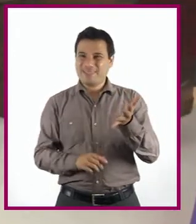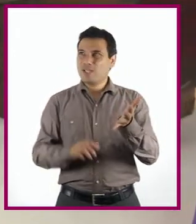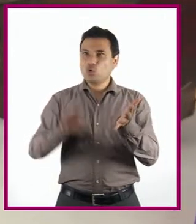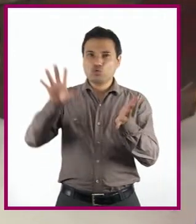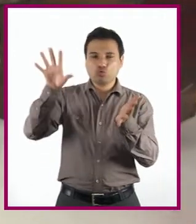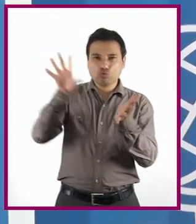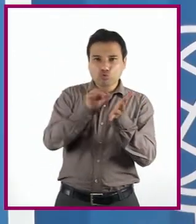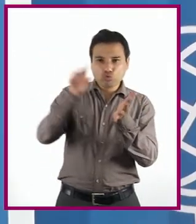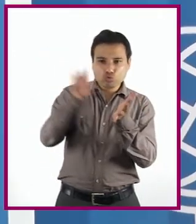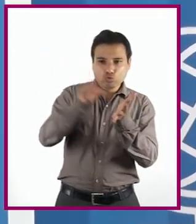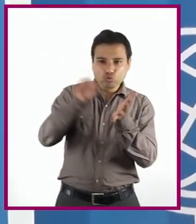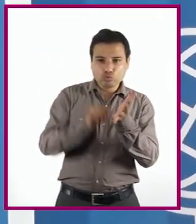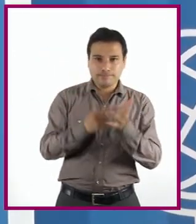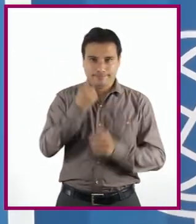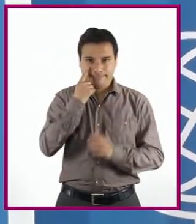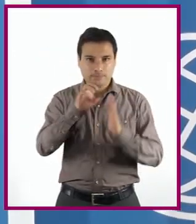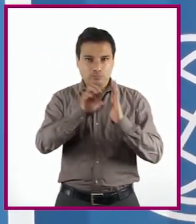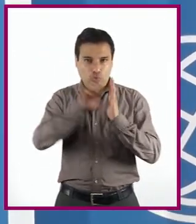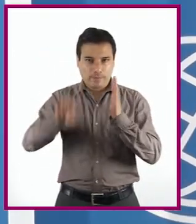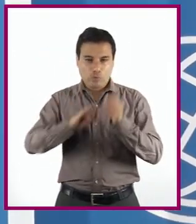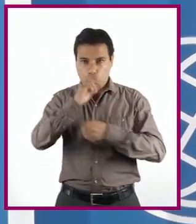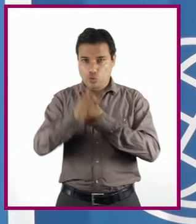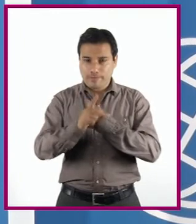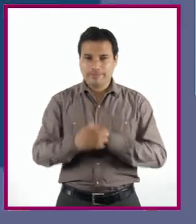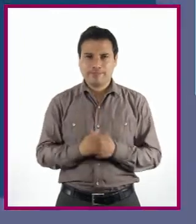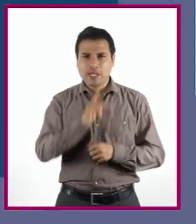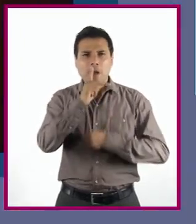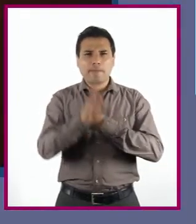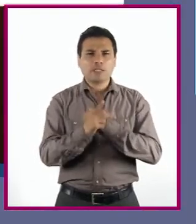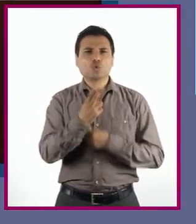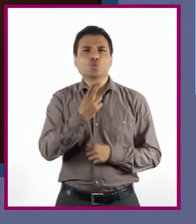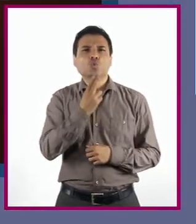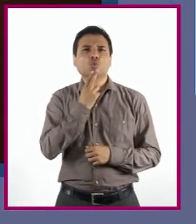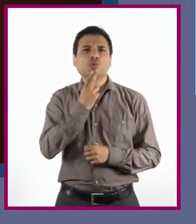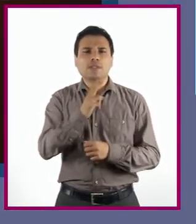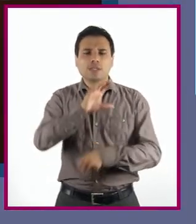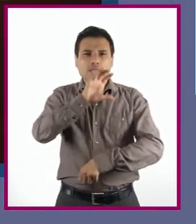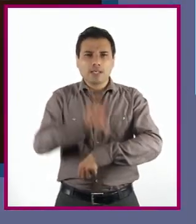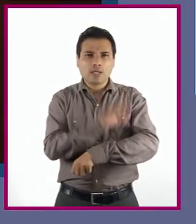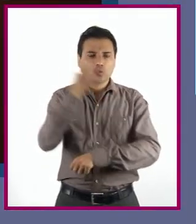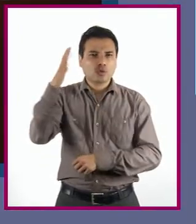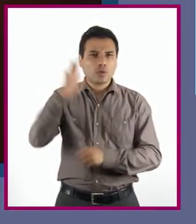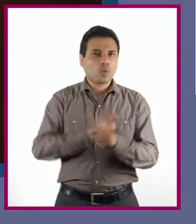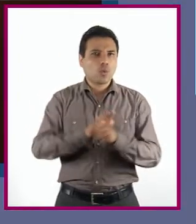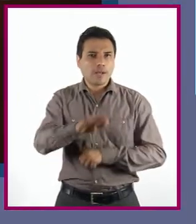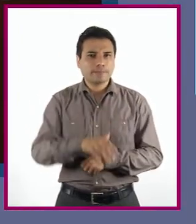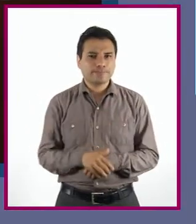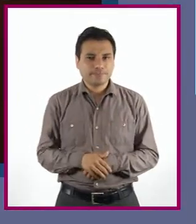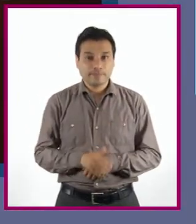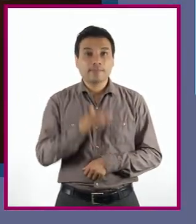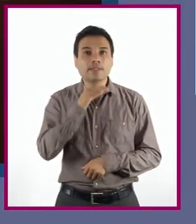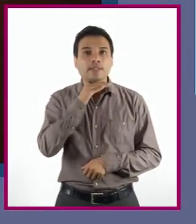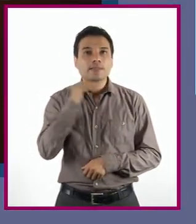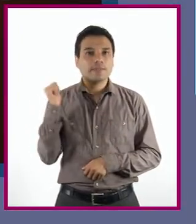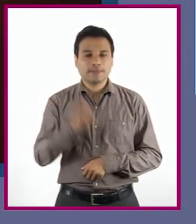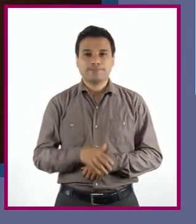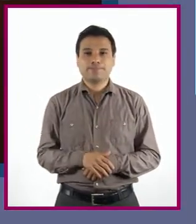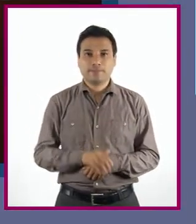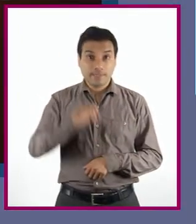Europa. Algunos países destacados en la producción de energía solar son